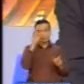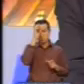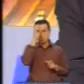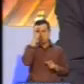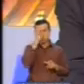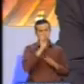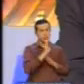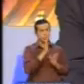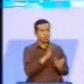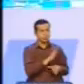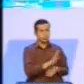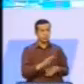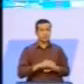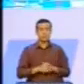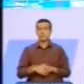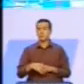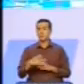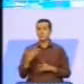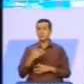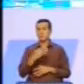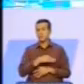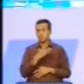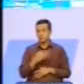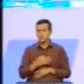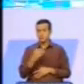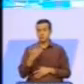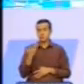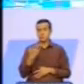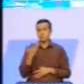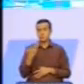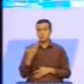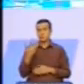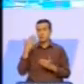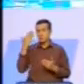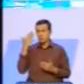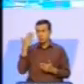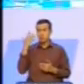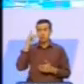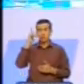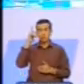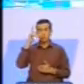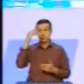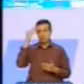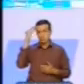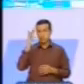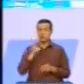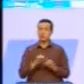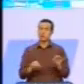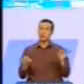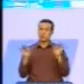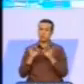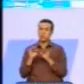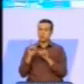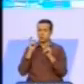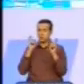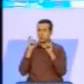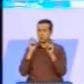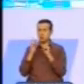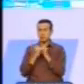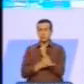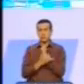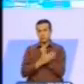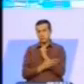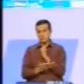los ecuatorianos? Yo creo que la convicción de los políticos, de los líderes políticos, es fundamental para conducir el país.